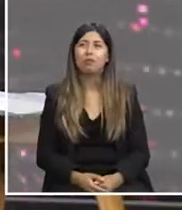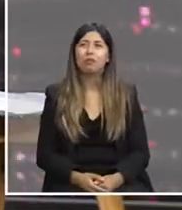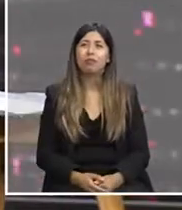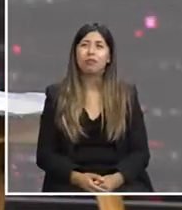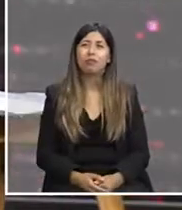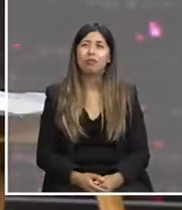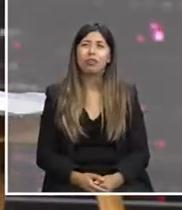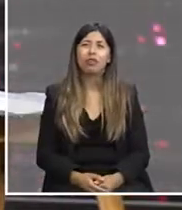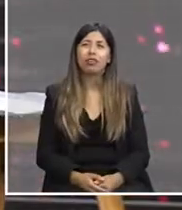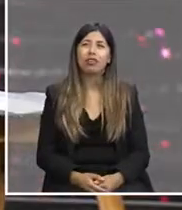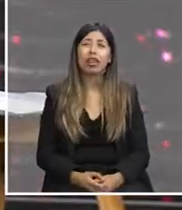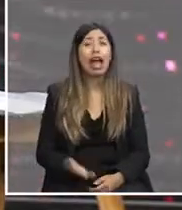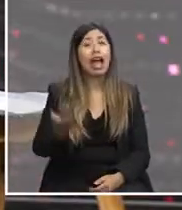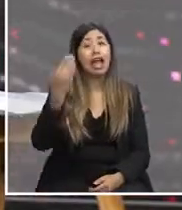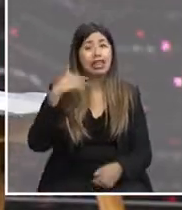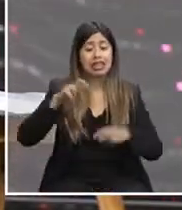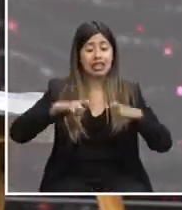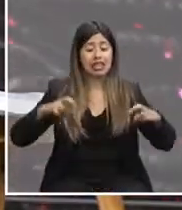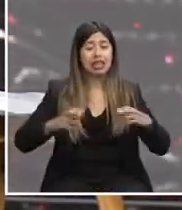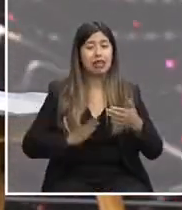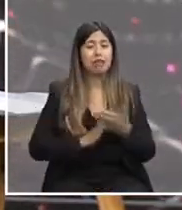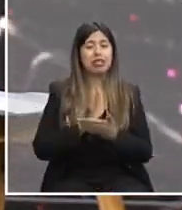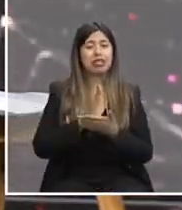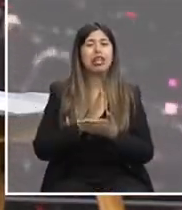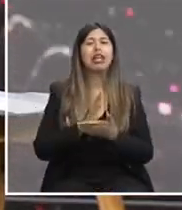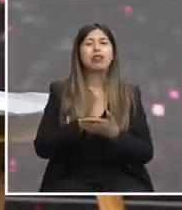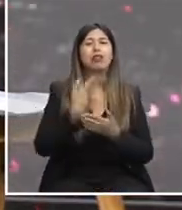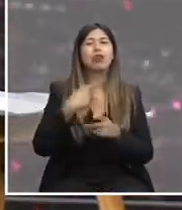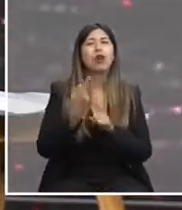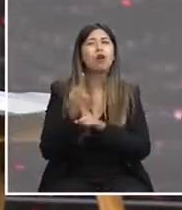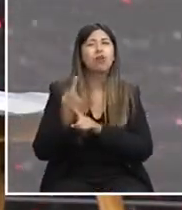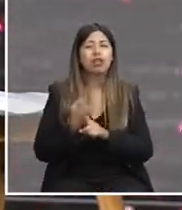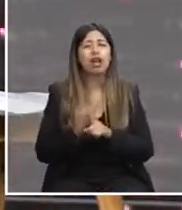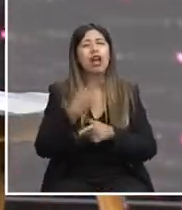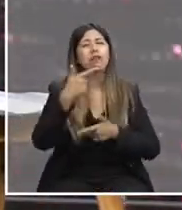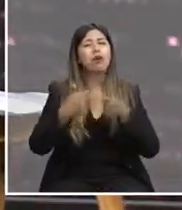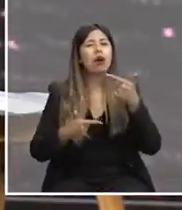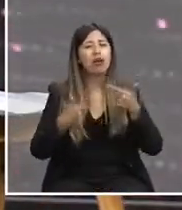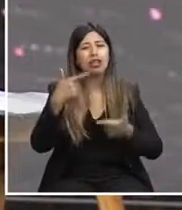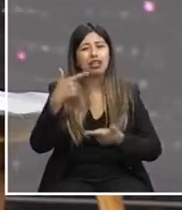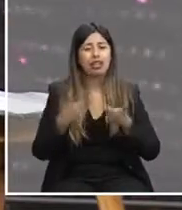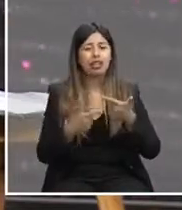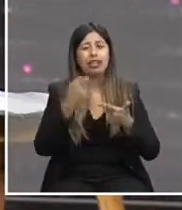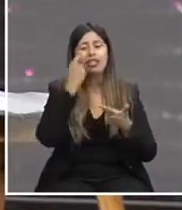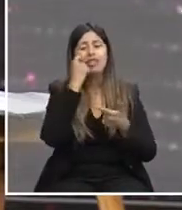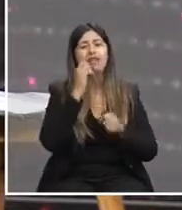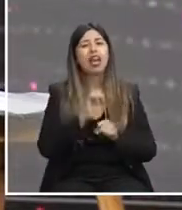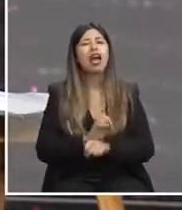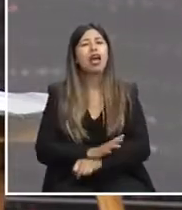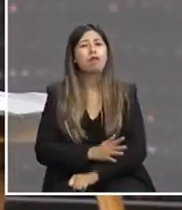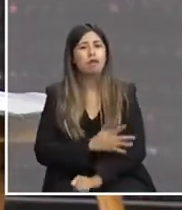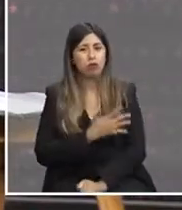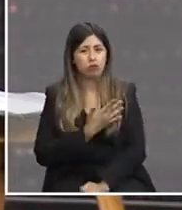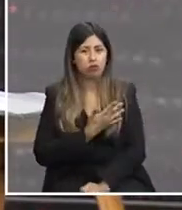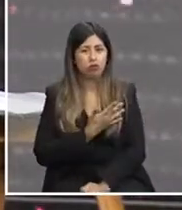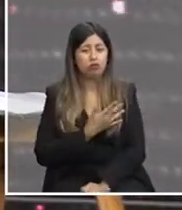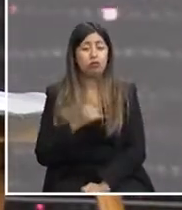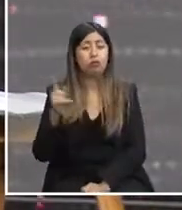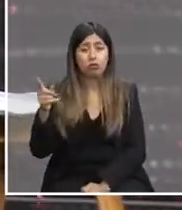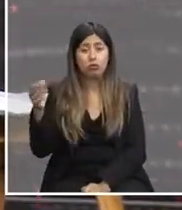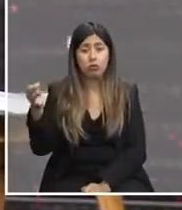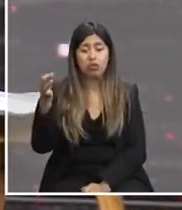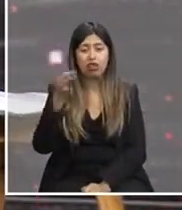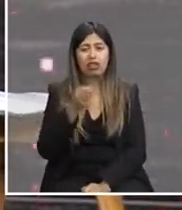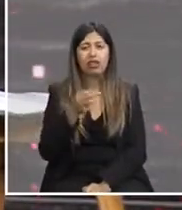Hablábamos antes de empezar este panel sobre la política como un fenómeno emocional. Lo mencionabas tú,